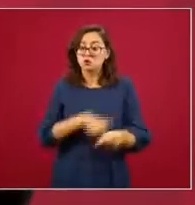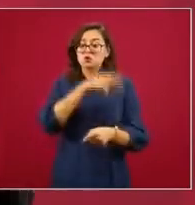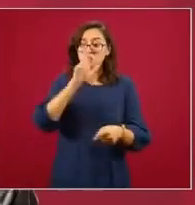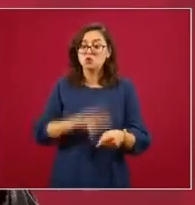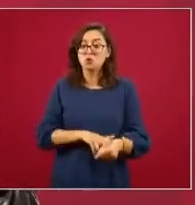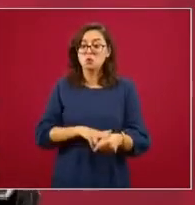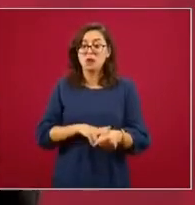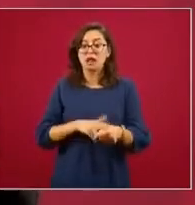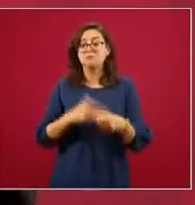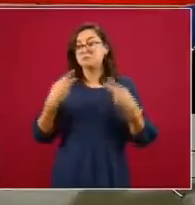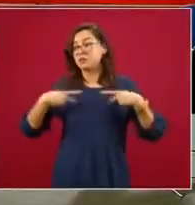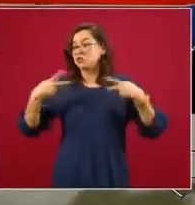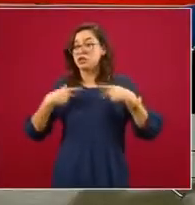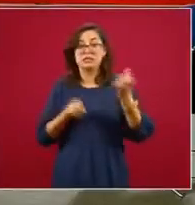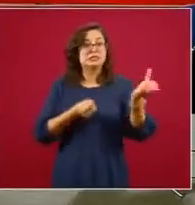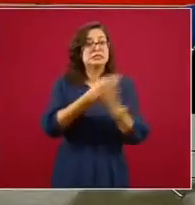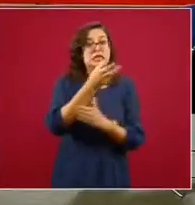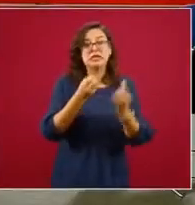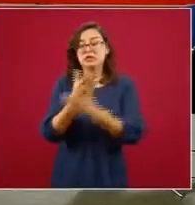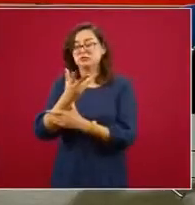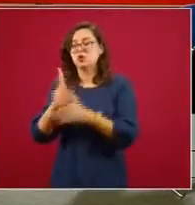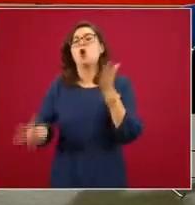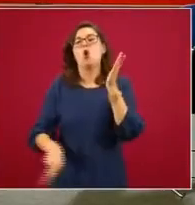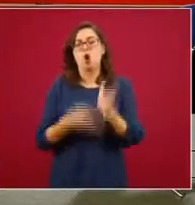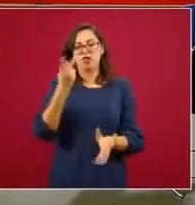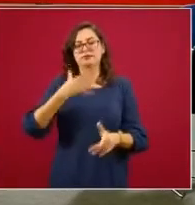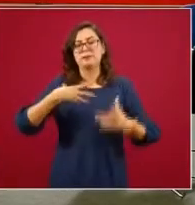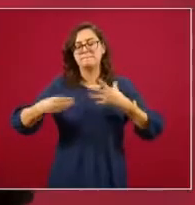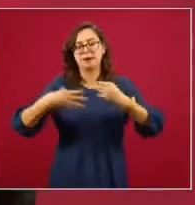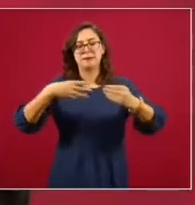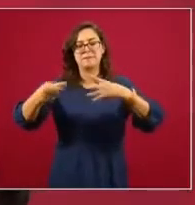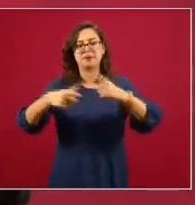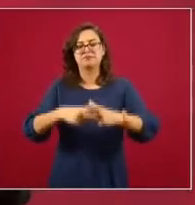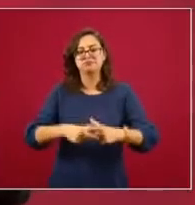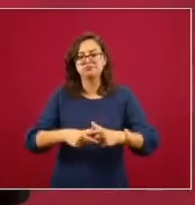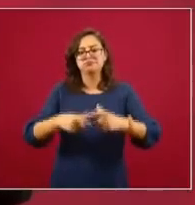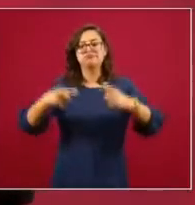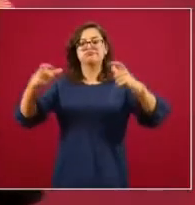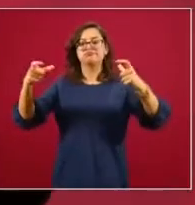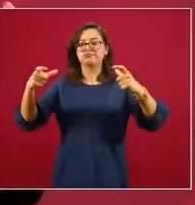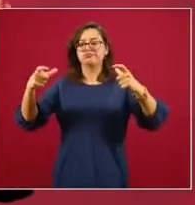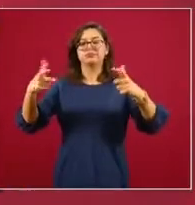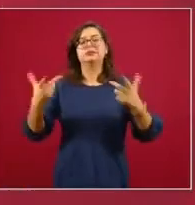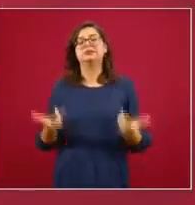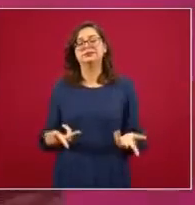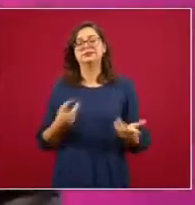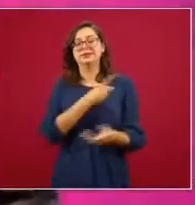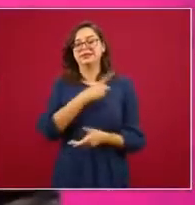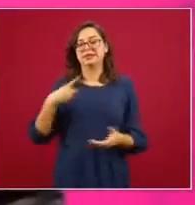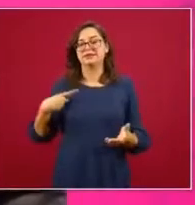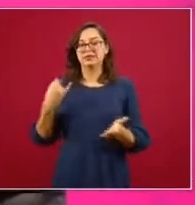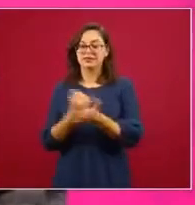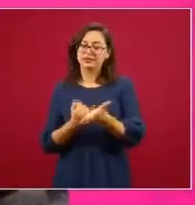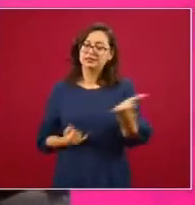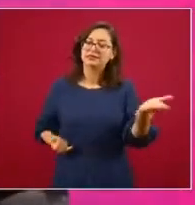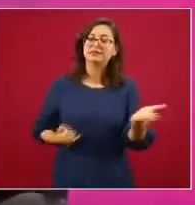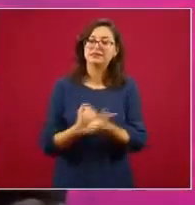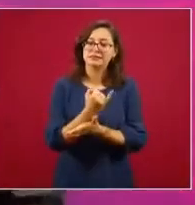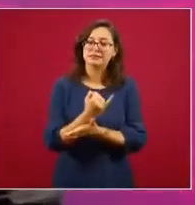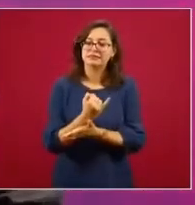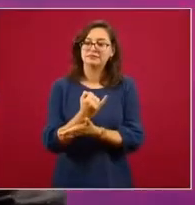cuando viene el desconfinamiento haya repuntes y hay que tomar decisiones y, donde se